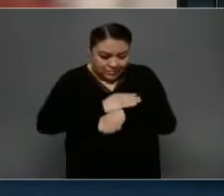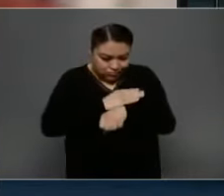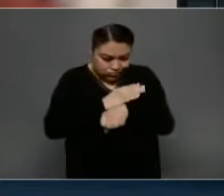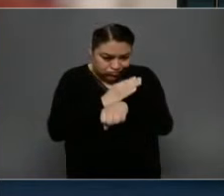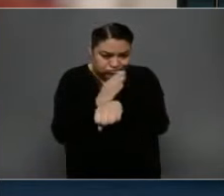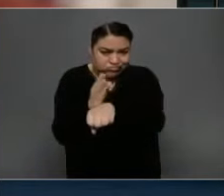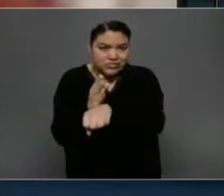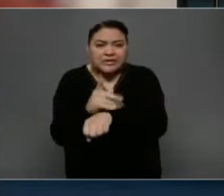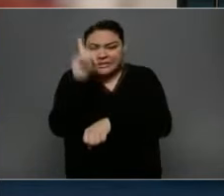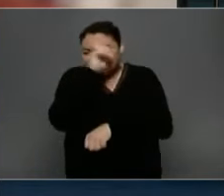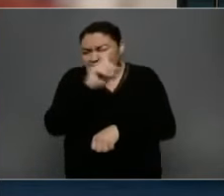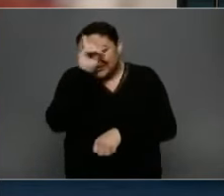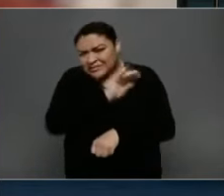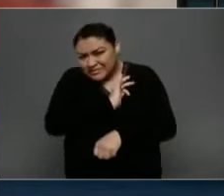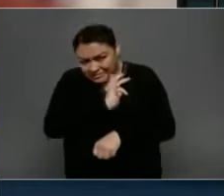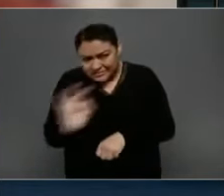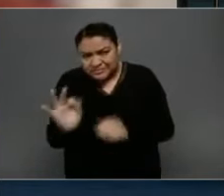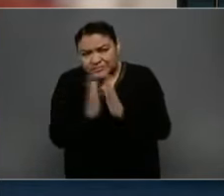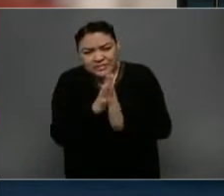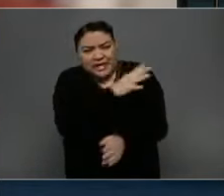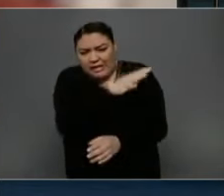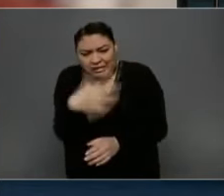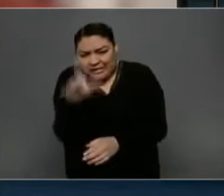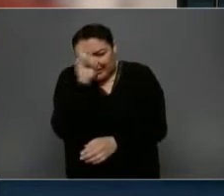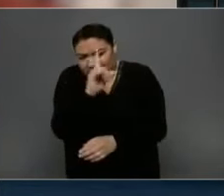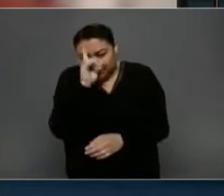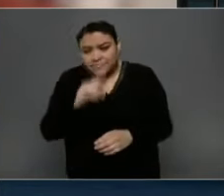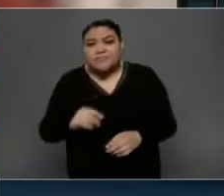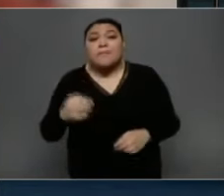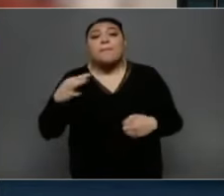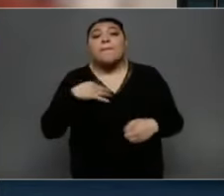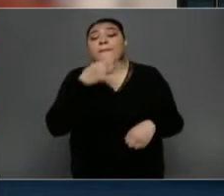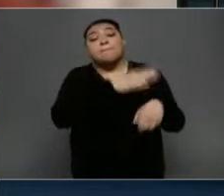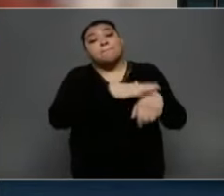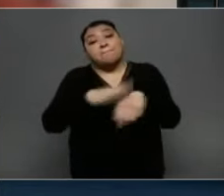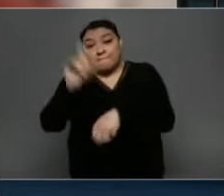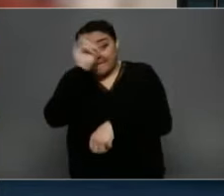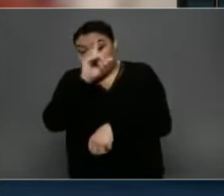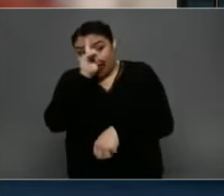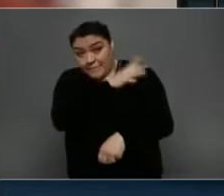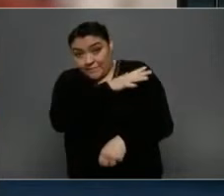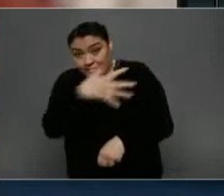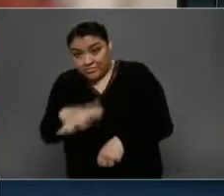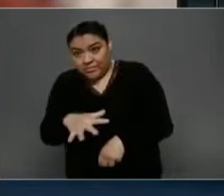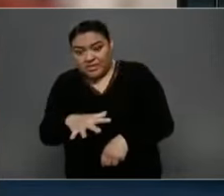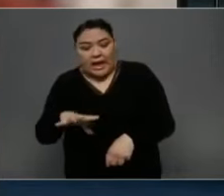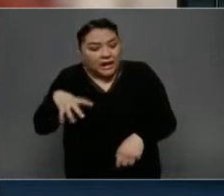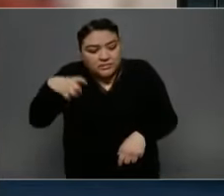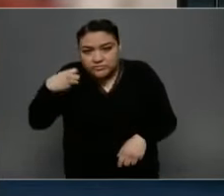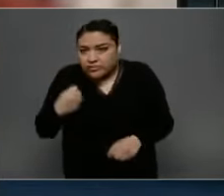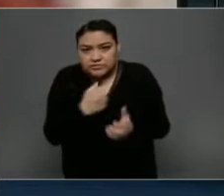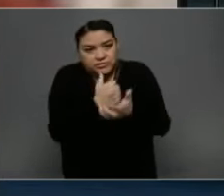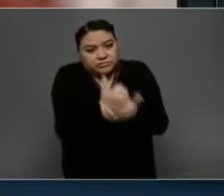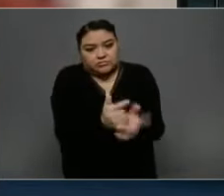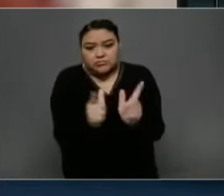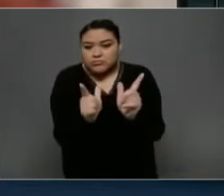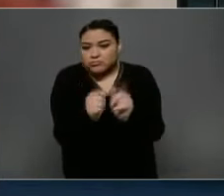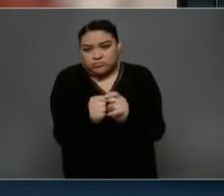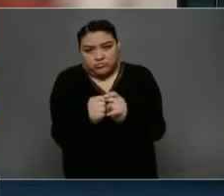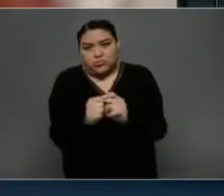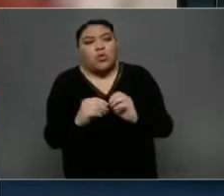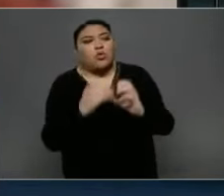este año pero quizás me puedes dar alguna recomendación así muy general y la recomendación es que hagan lo que puedan que